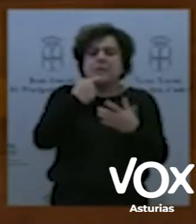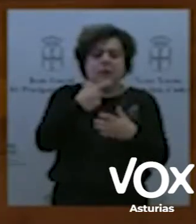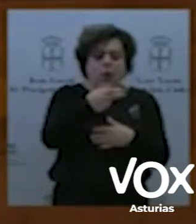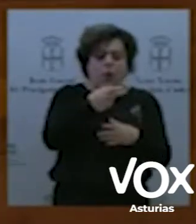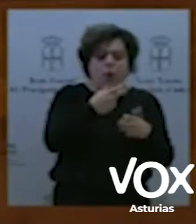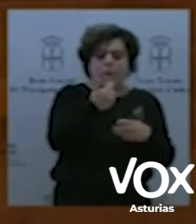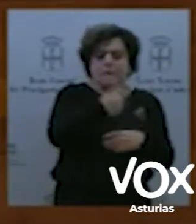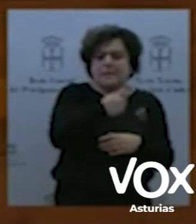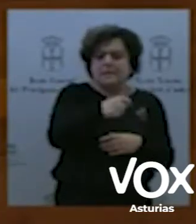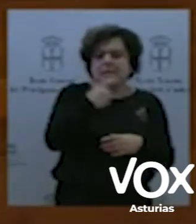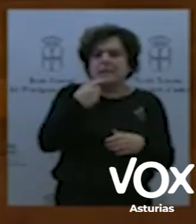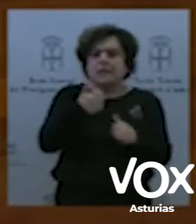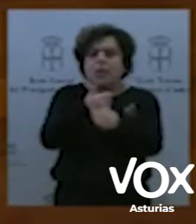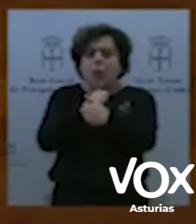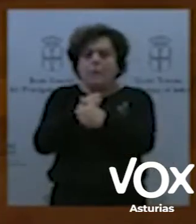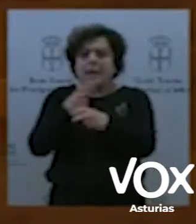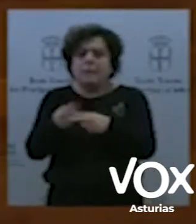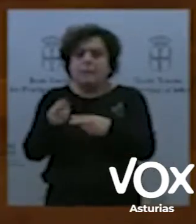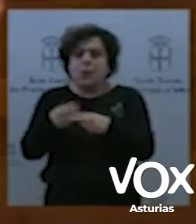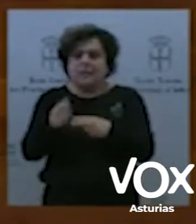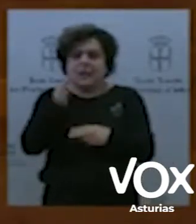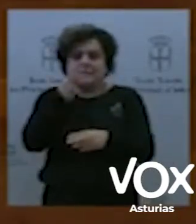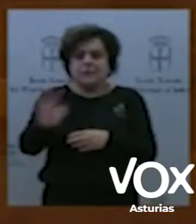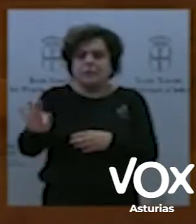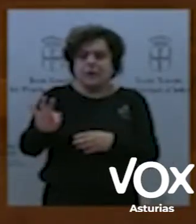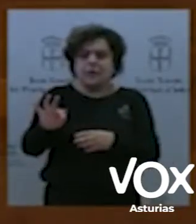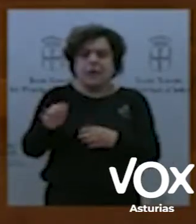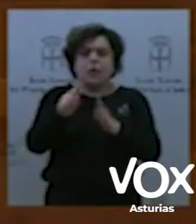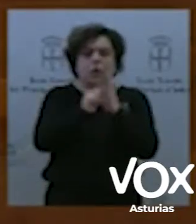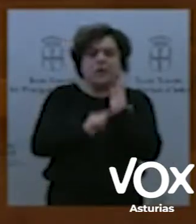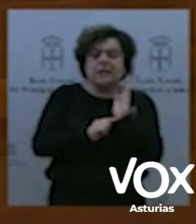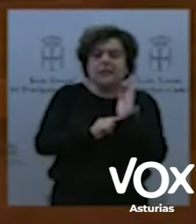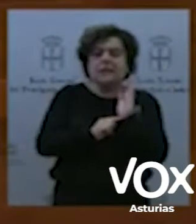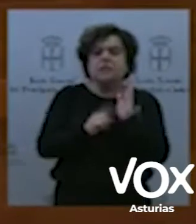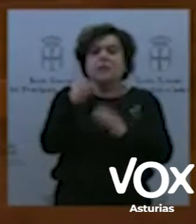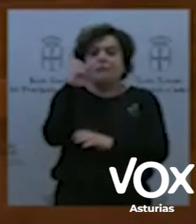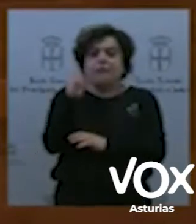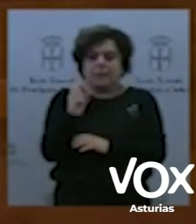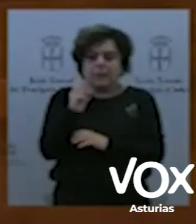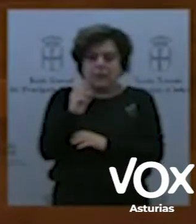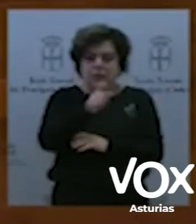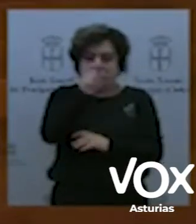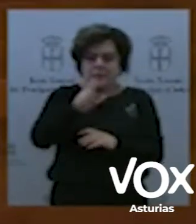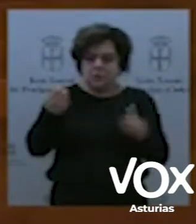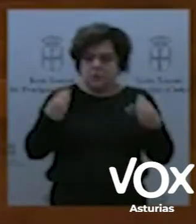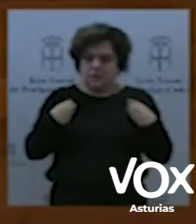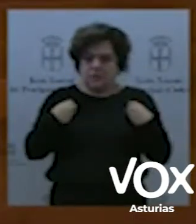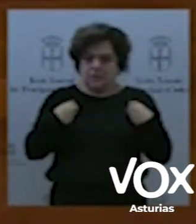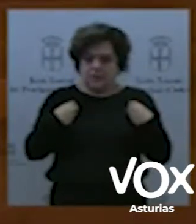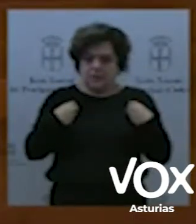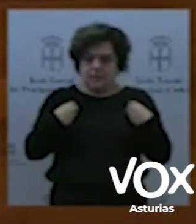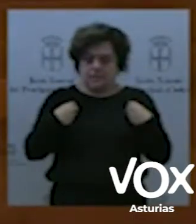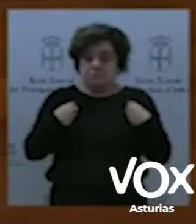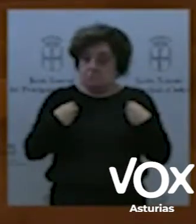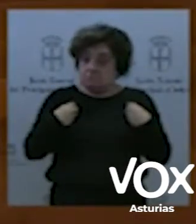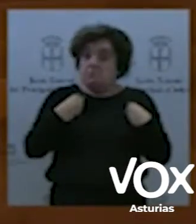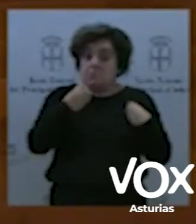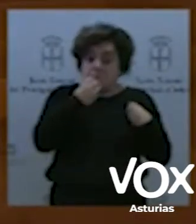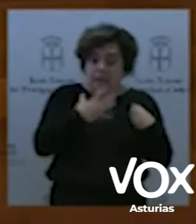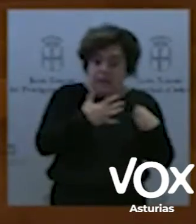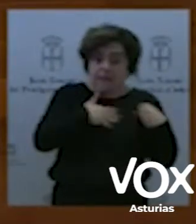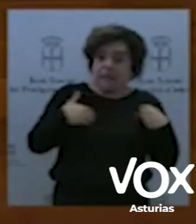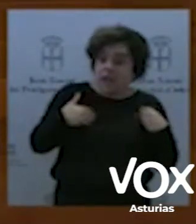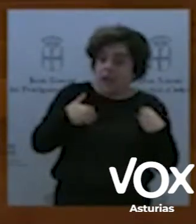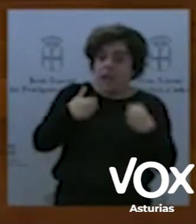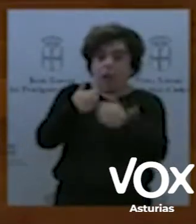criterios demográficos de fijación de población. Bien, si quiere imitar a Francia, el señor presidente debe saber que allí